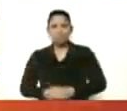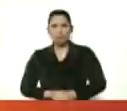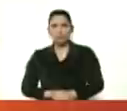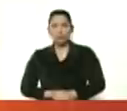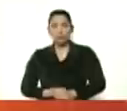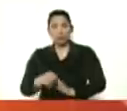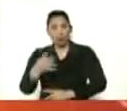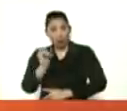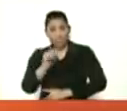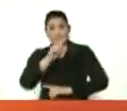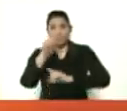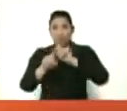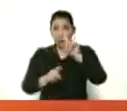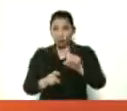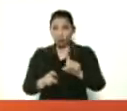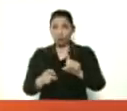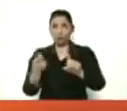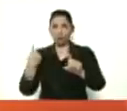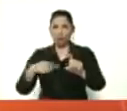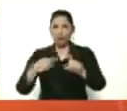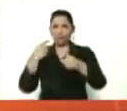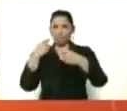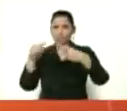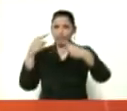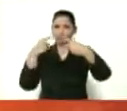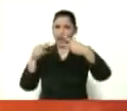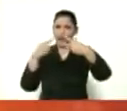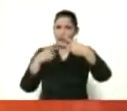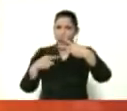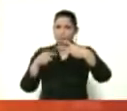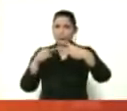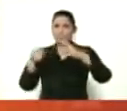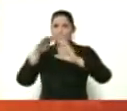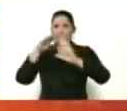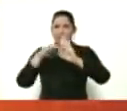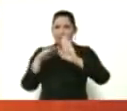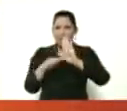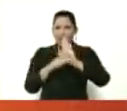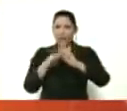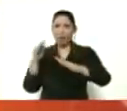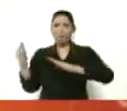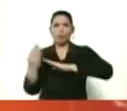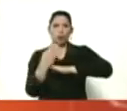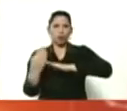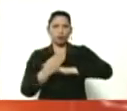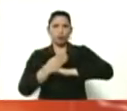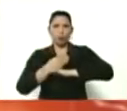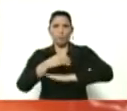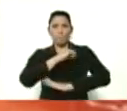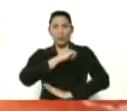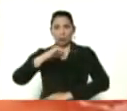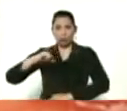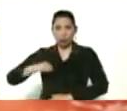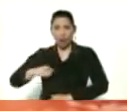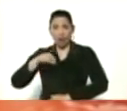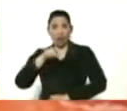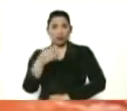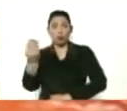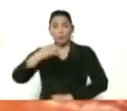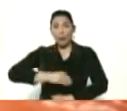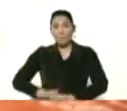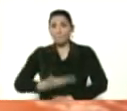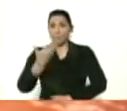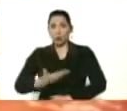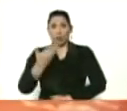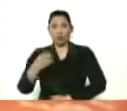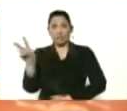Aquí hay una pregunta que tiene varias opciones. Medidas de protección personal, ¿no?, que le parecen más importantes a